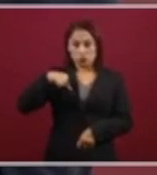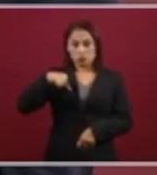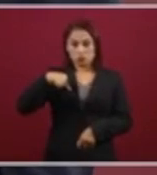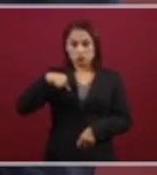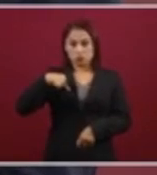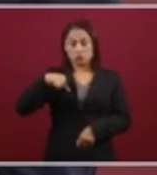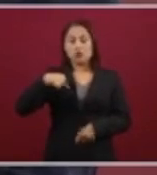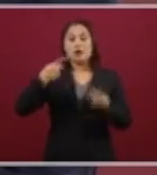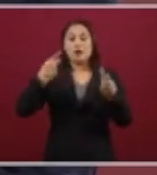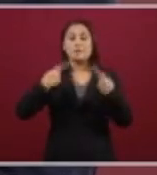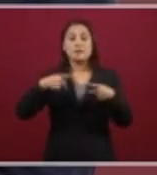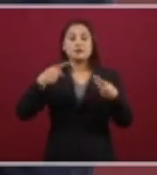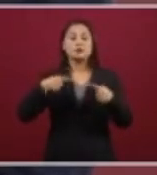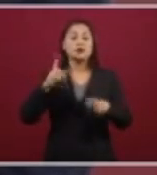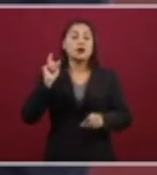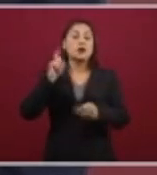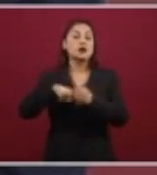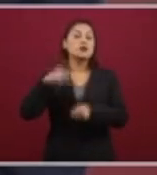se transparenta.